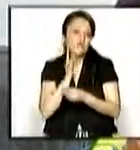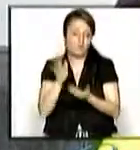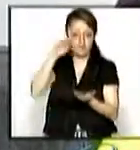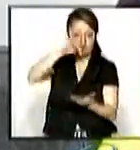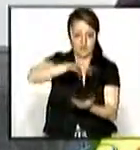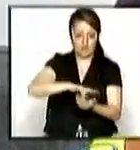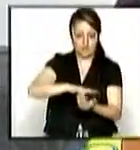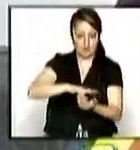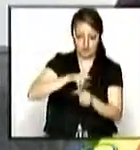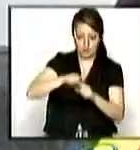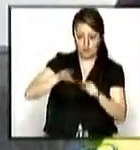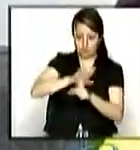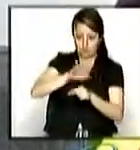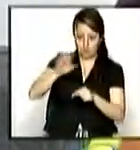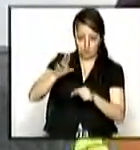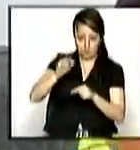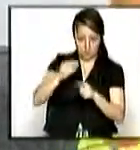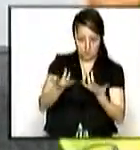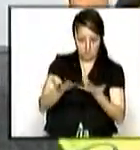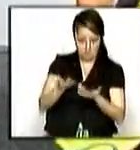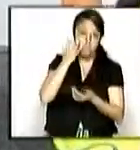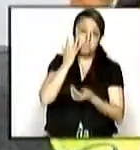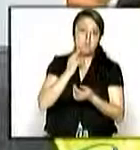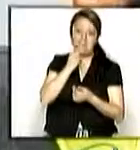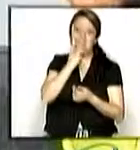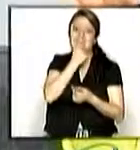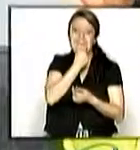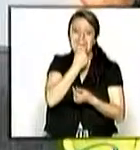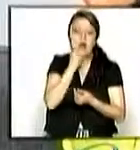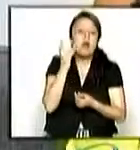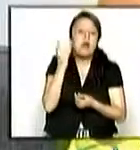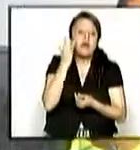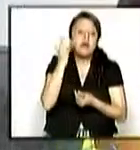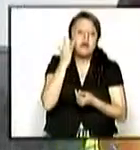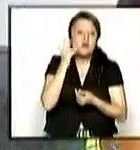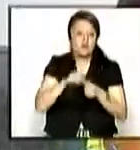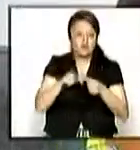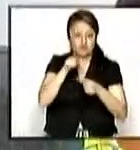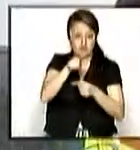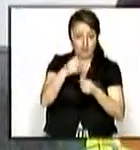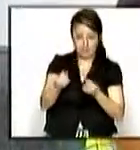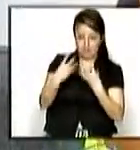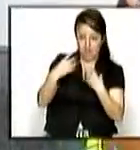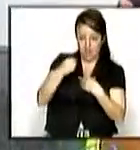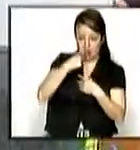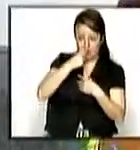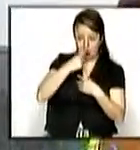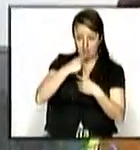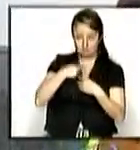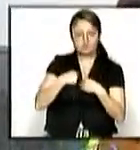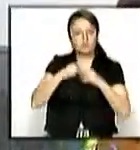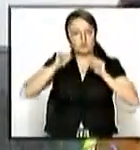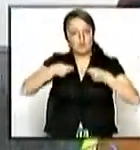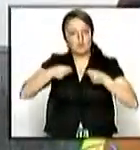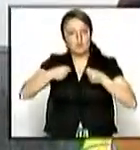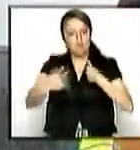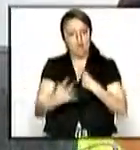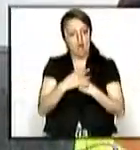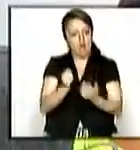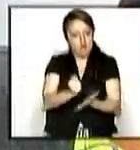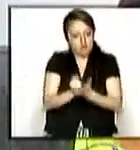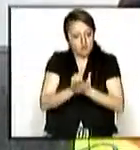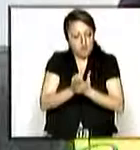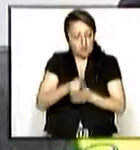decirme: doctora, pero usted me retiró las amalgamas y me mandó este desintoxicante y yo puedo respirar mejor. O